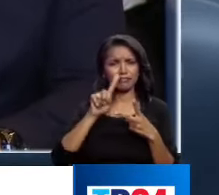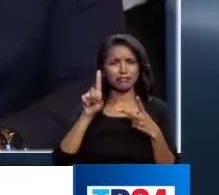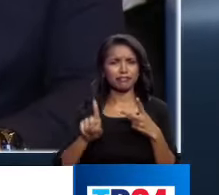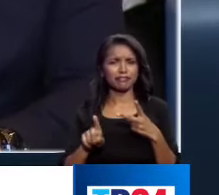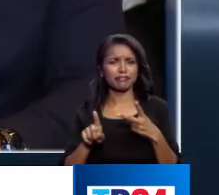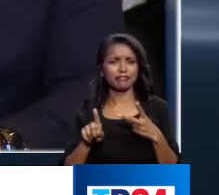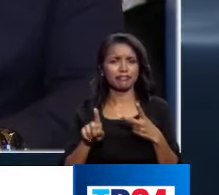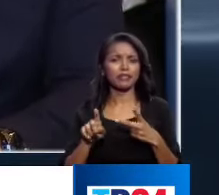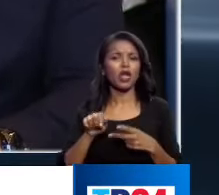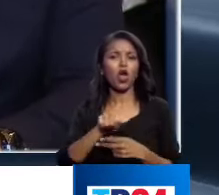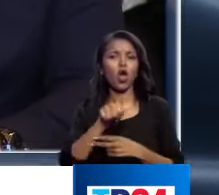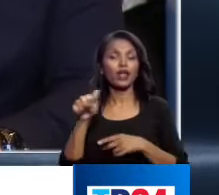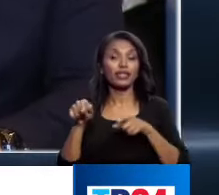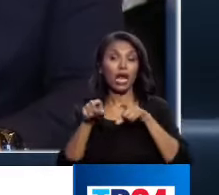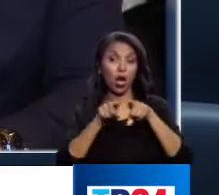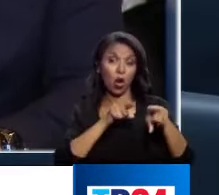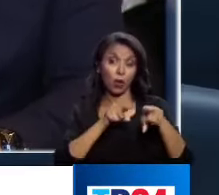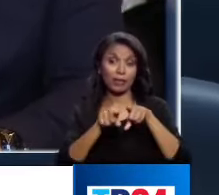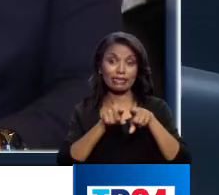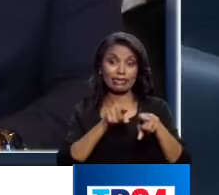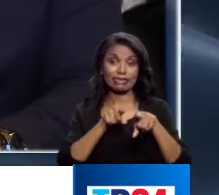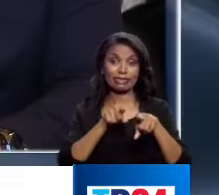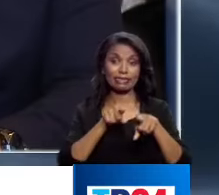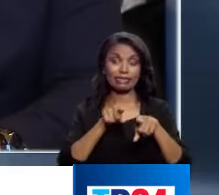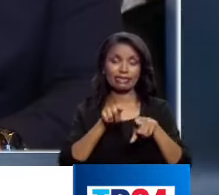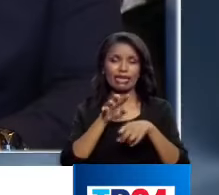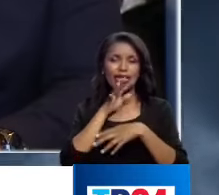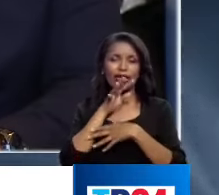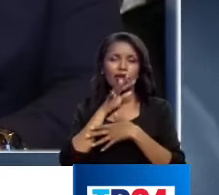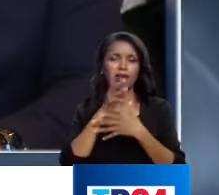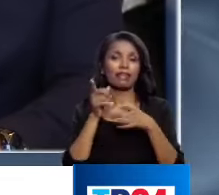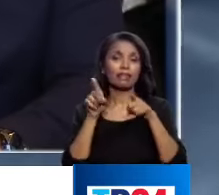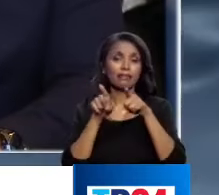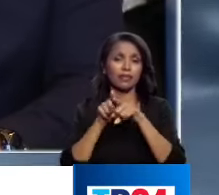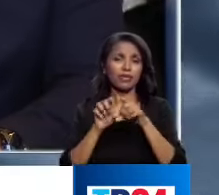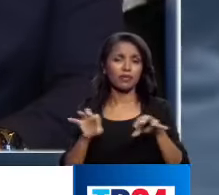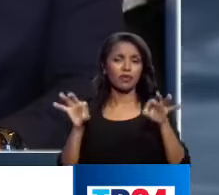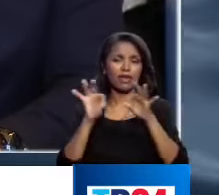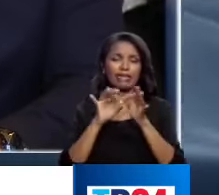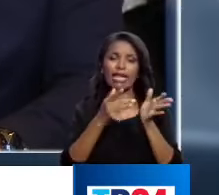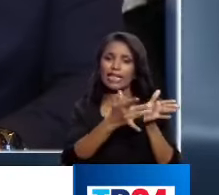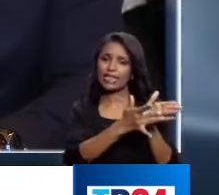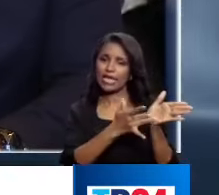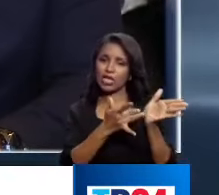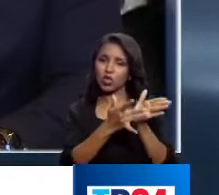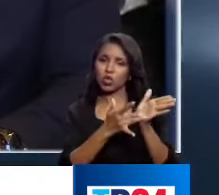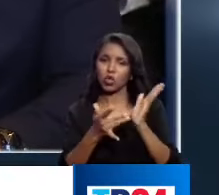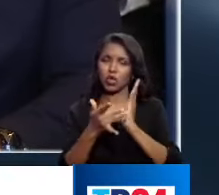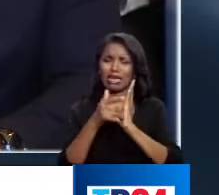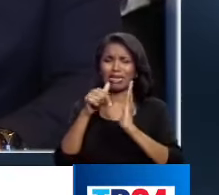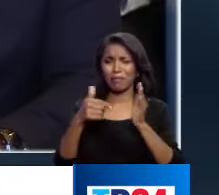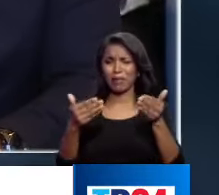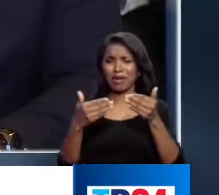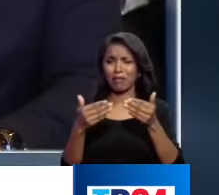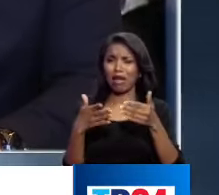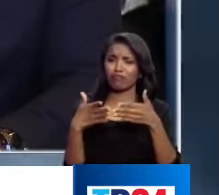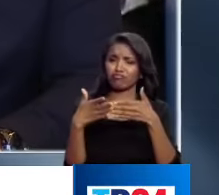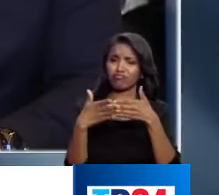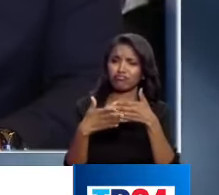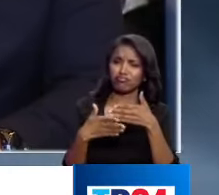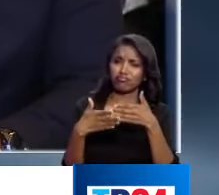más cercanos competidores apuntan al tema de la tecnología. Panamá se ha quedado un poco rezagado en ese